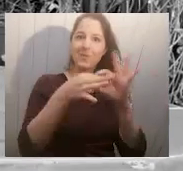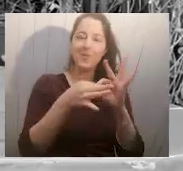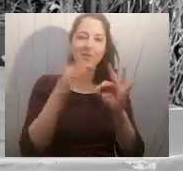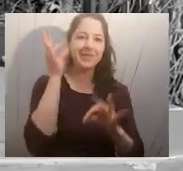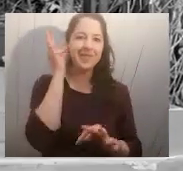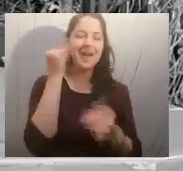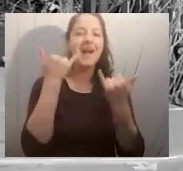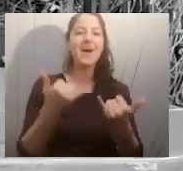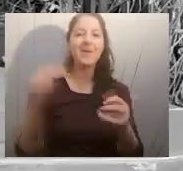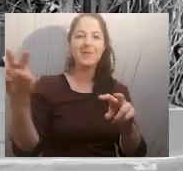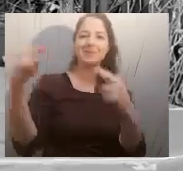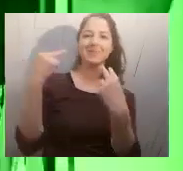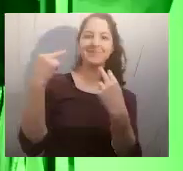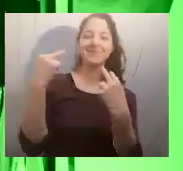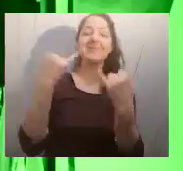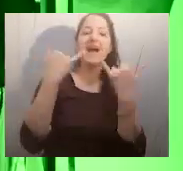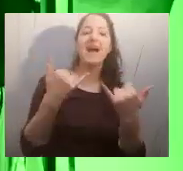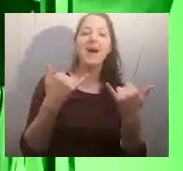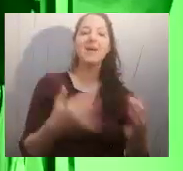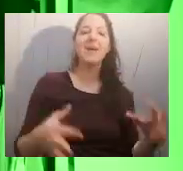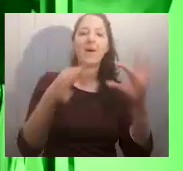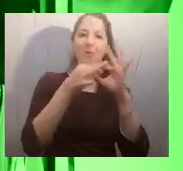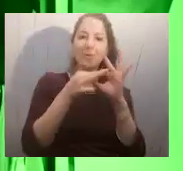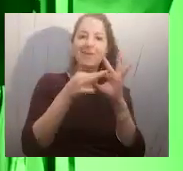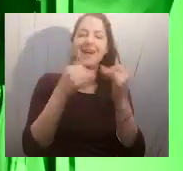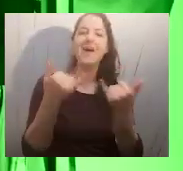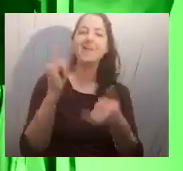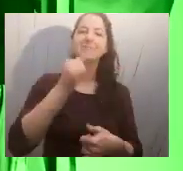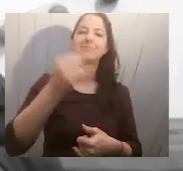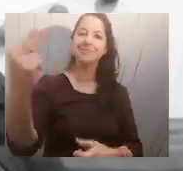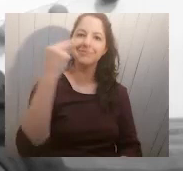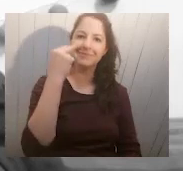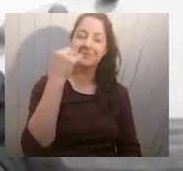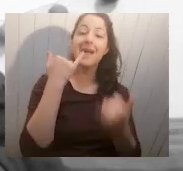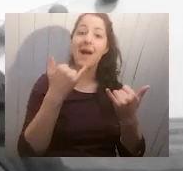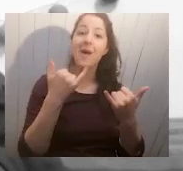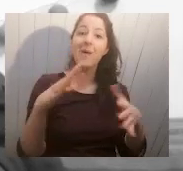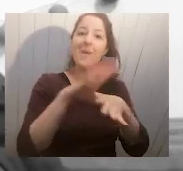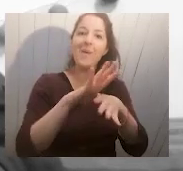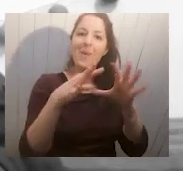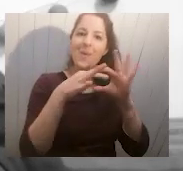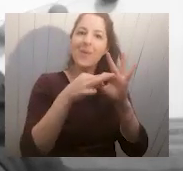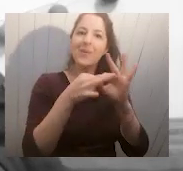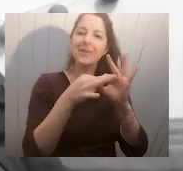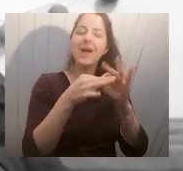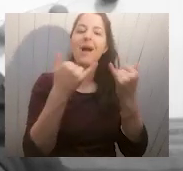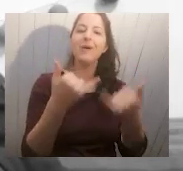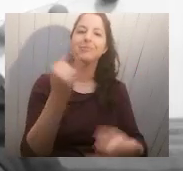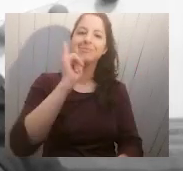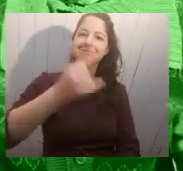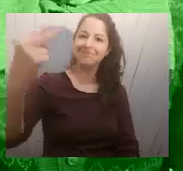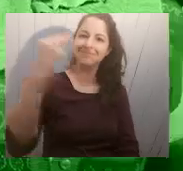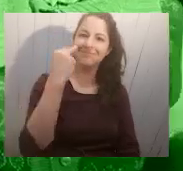estamos juntas, ahora que sí nos ven. Ahora que estamos juntas, ahora que sí nos ven. Ahora que estamos juntas, ahora que sí nos